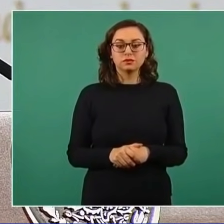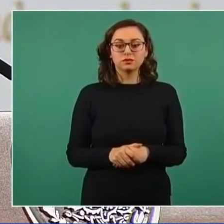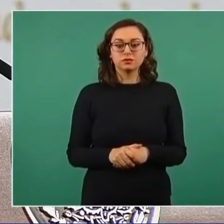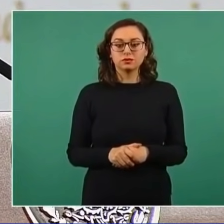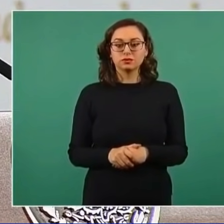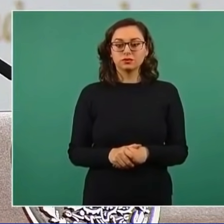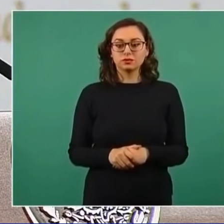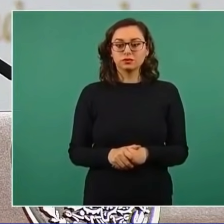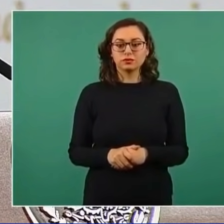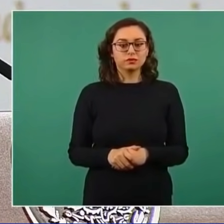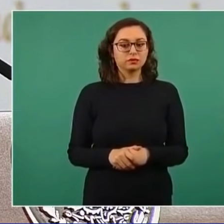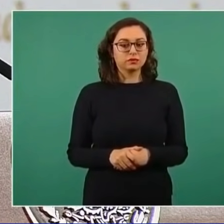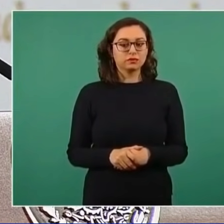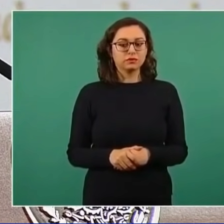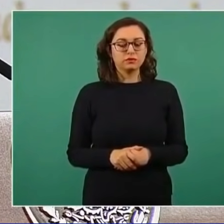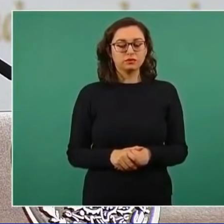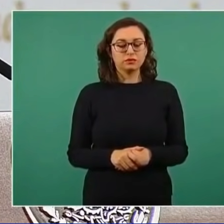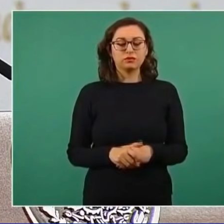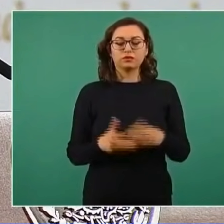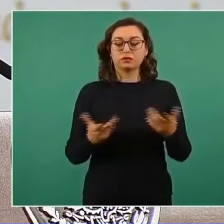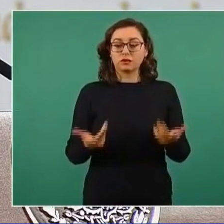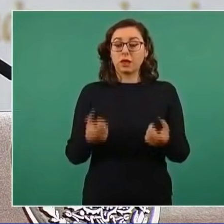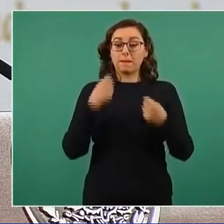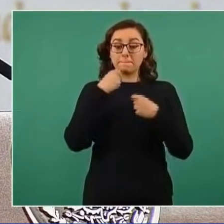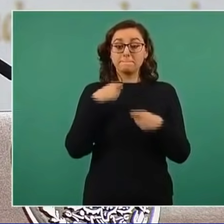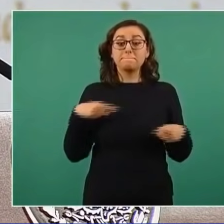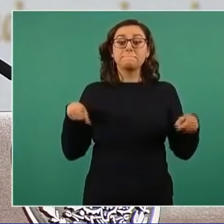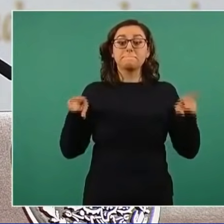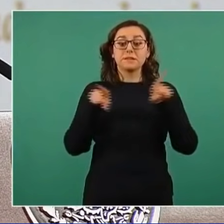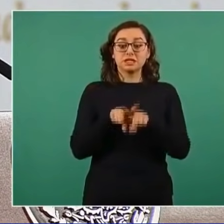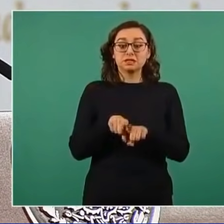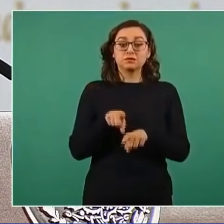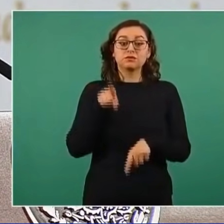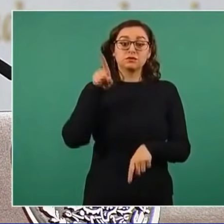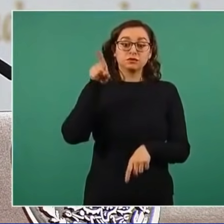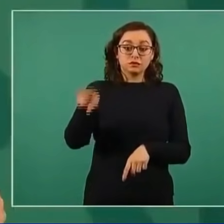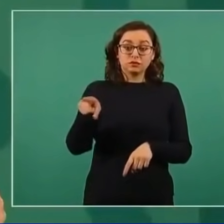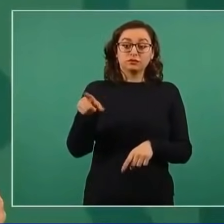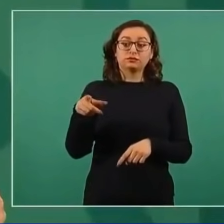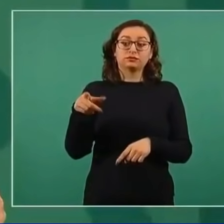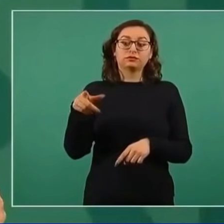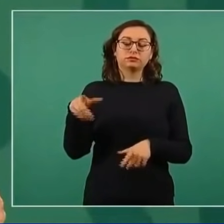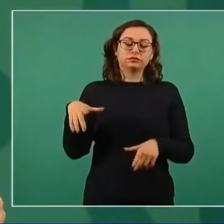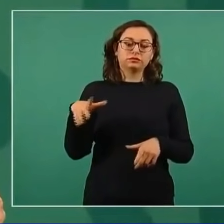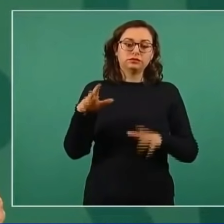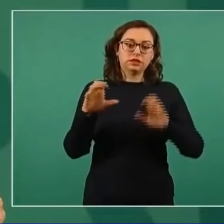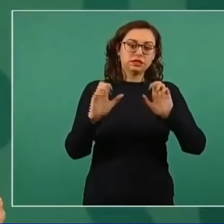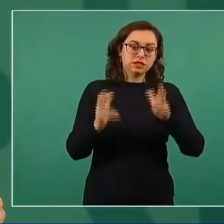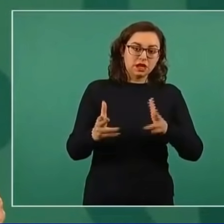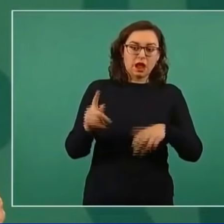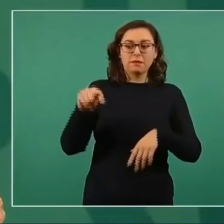nos dio para ayudar a los damnificados por las inundaciones,